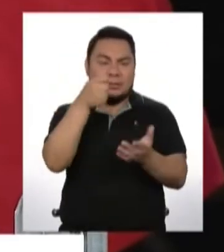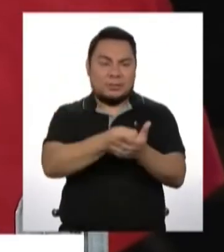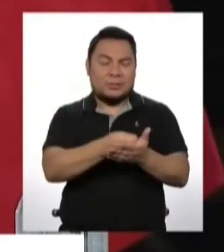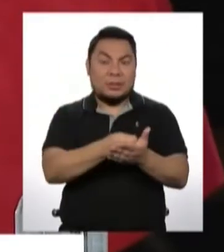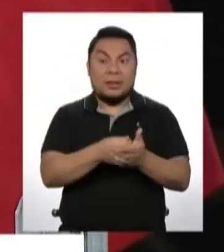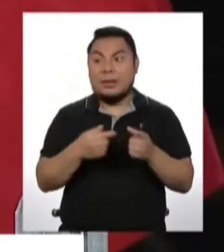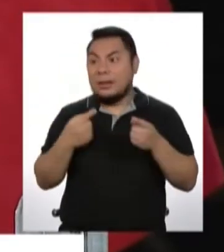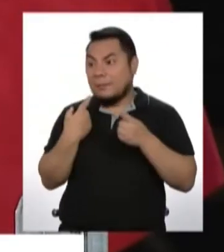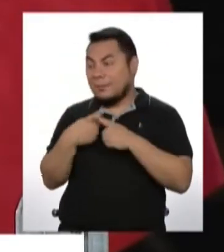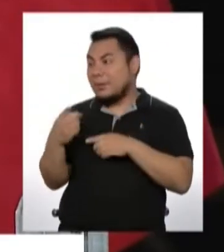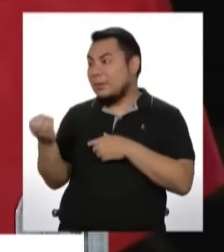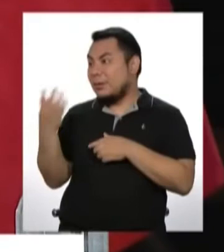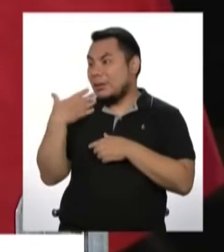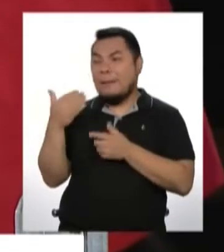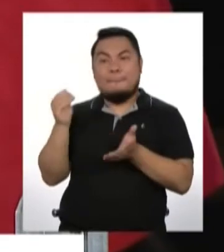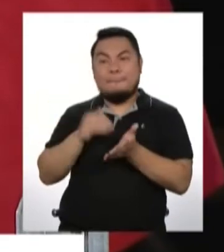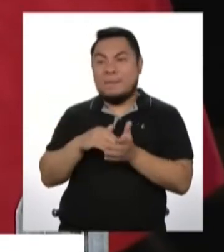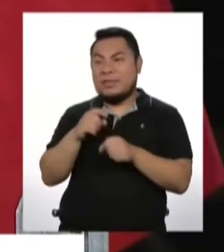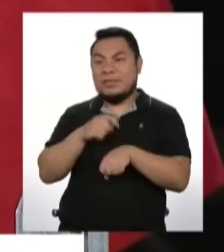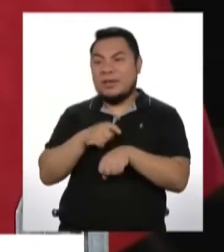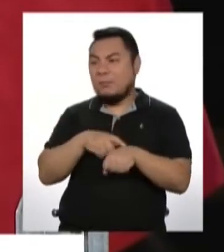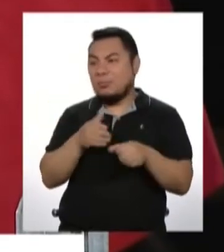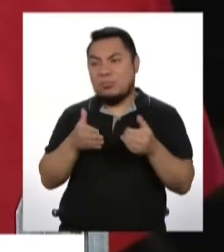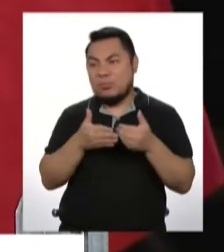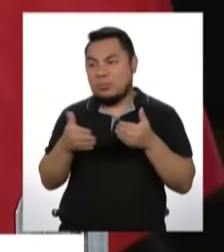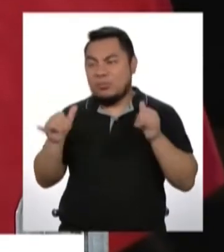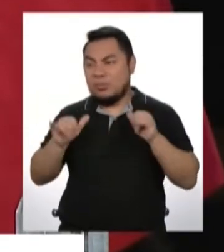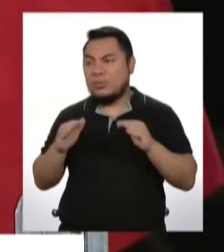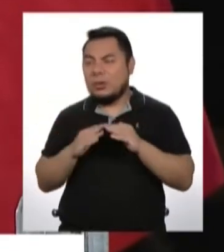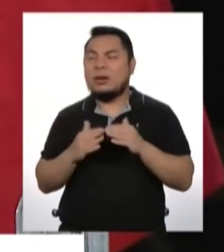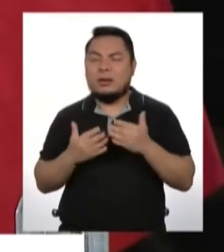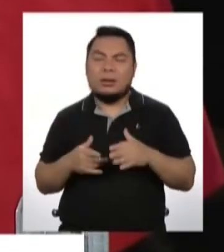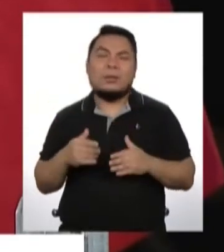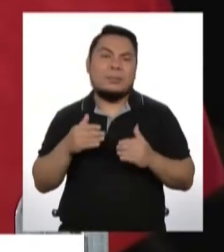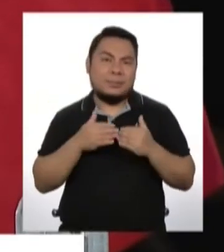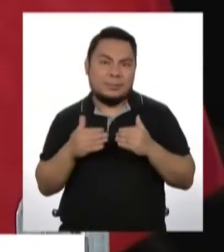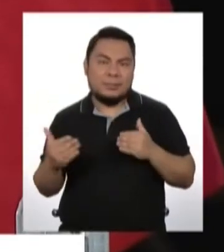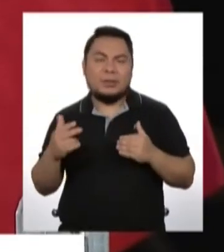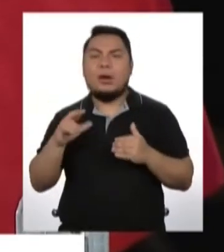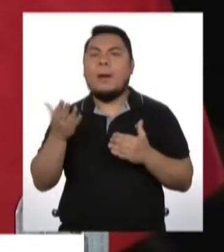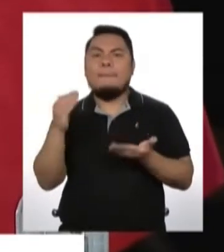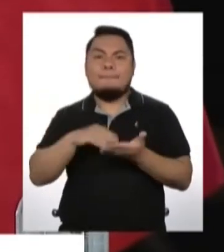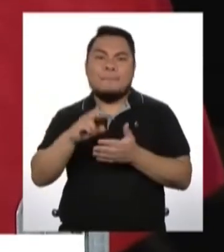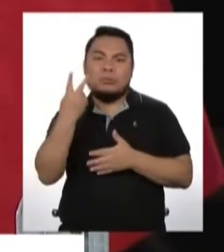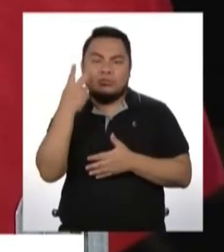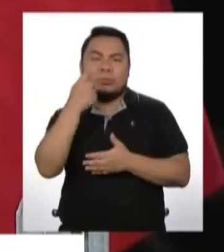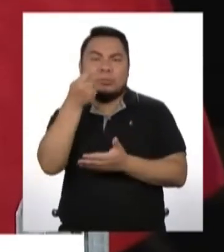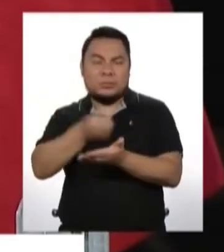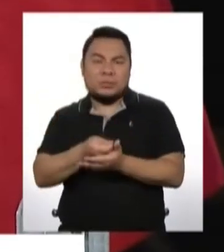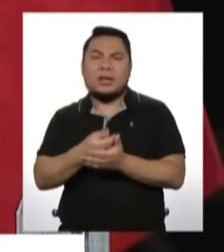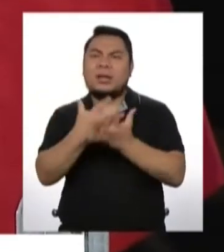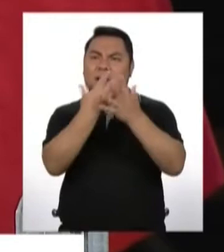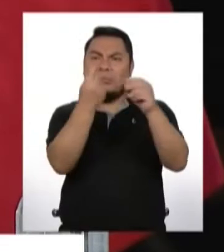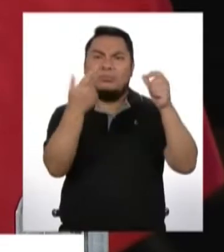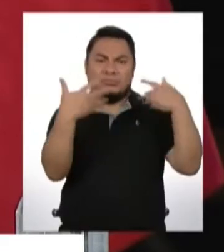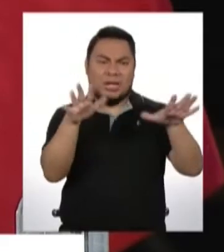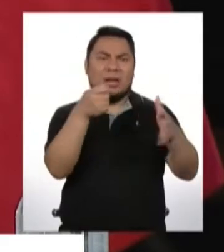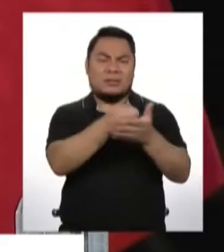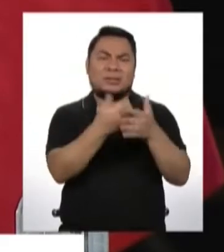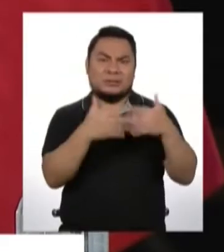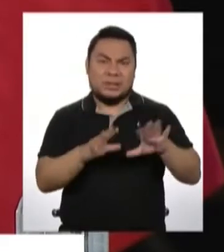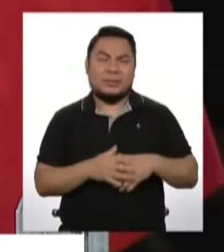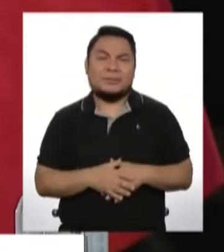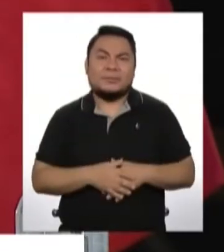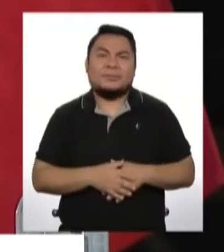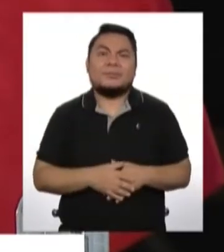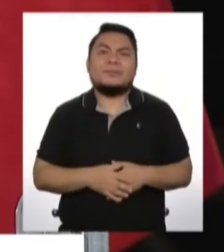Ya más o menos el 60% de esa población que se ha visto ya ha cobrado. Lo hubiéramos hecho más rápido,